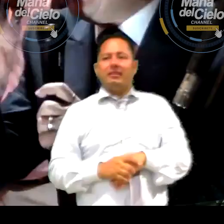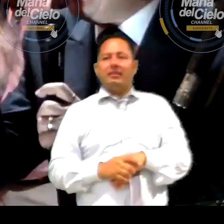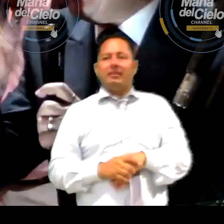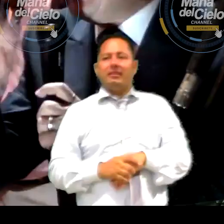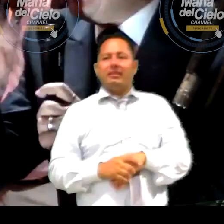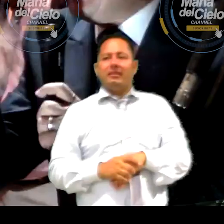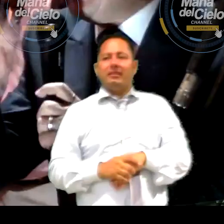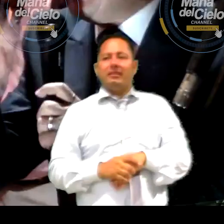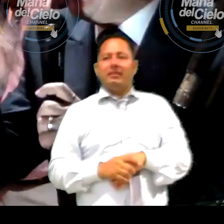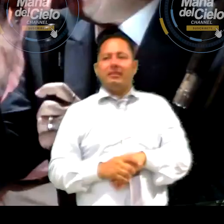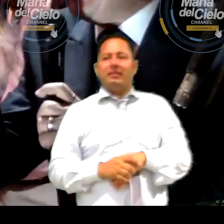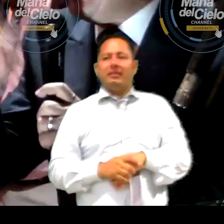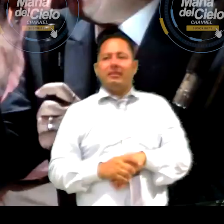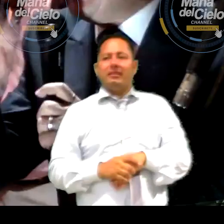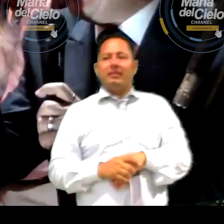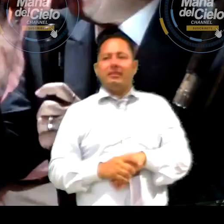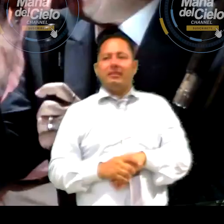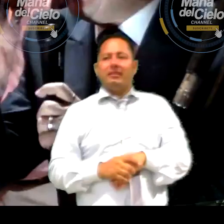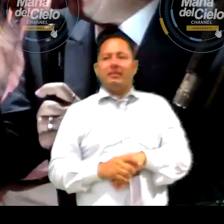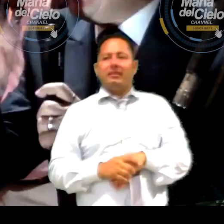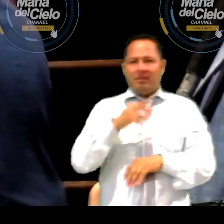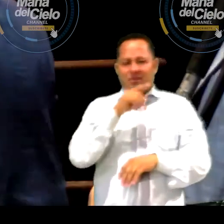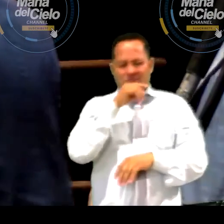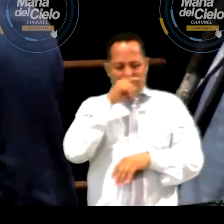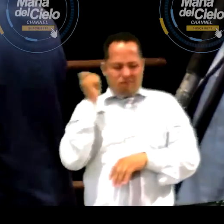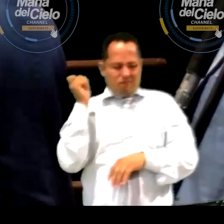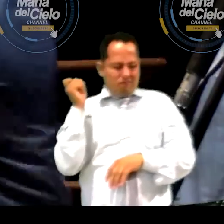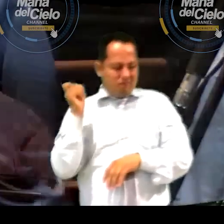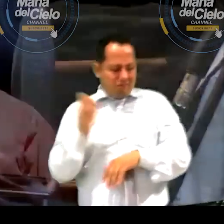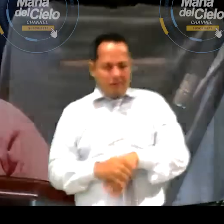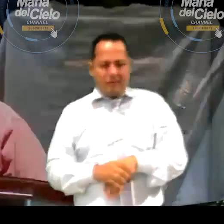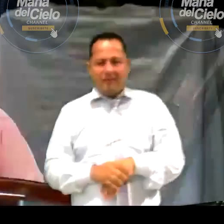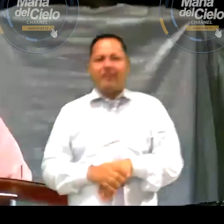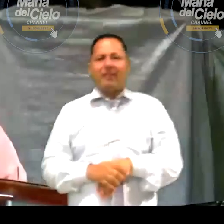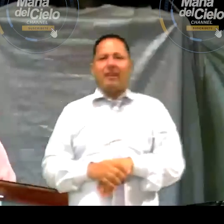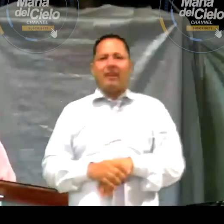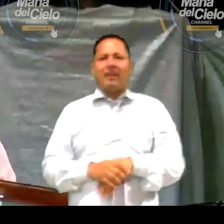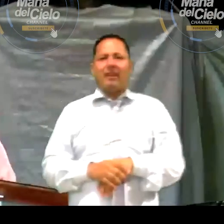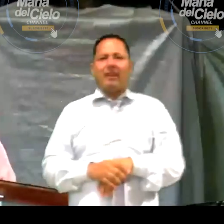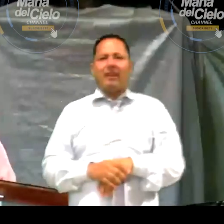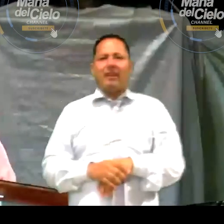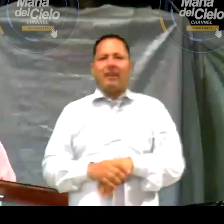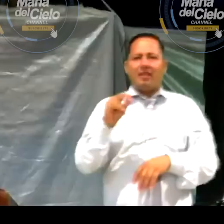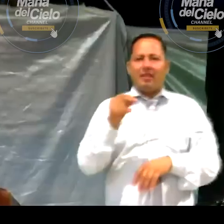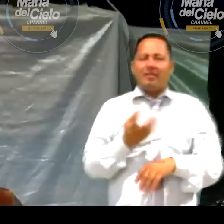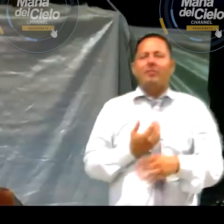ya! ¡Huele a muerto! Pues ¿qué importa?